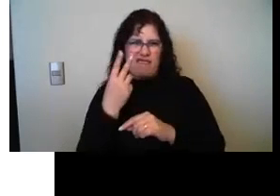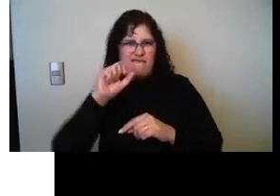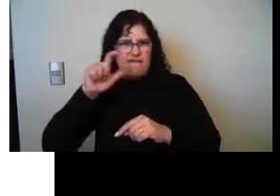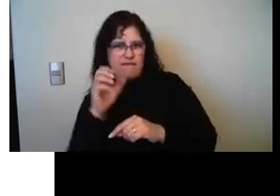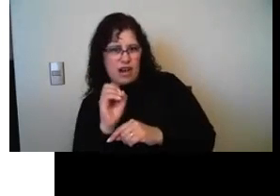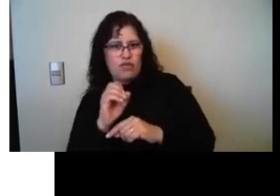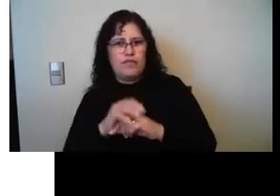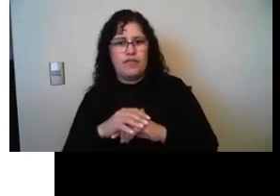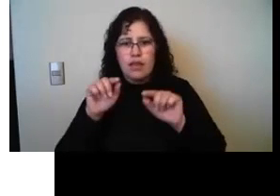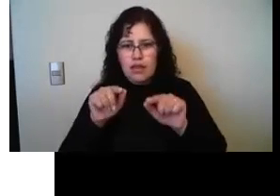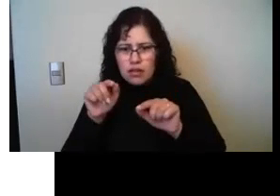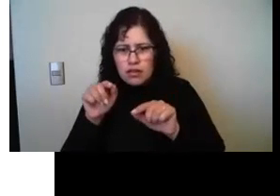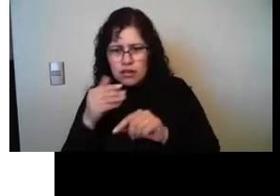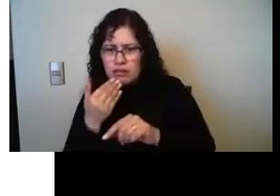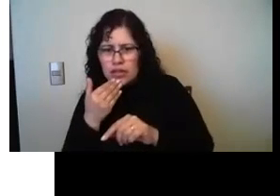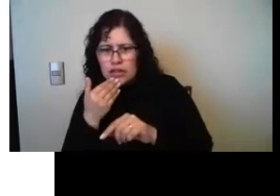solitario, en este caso